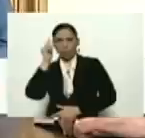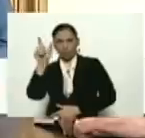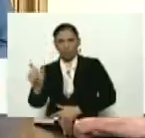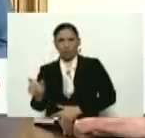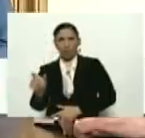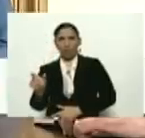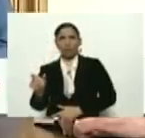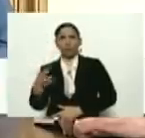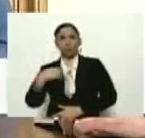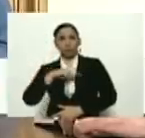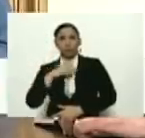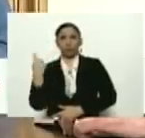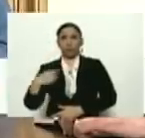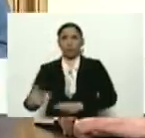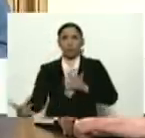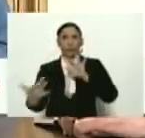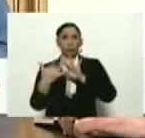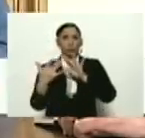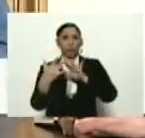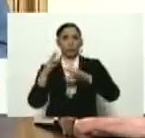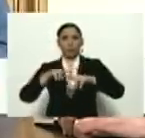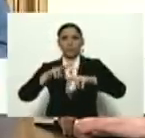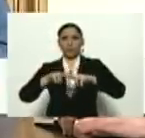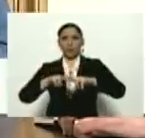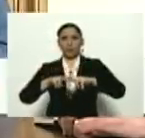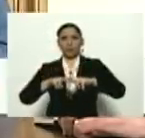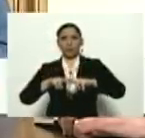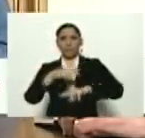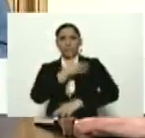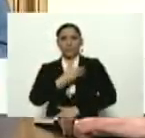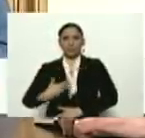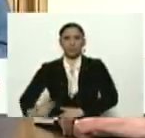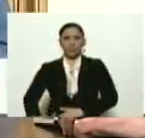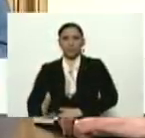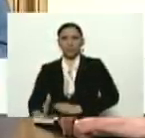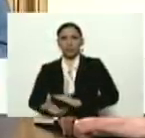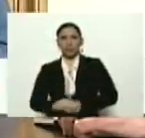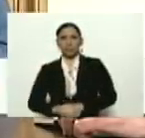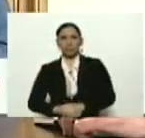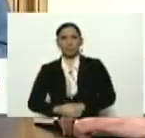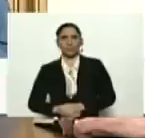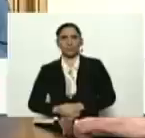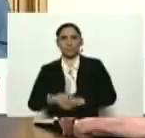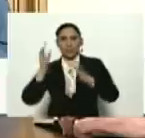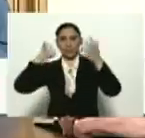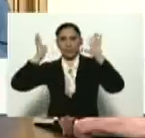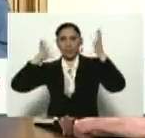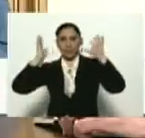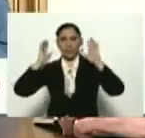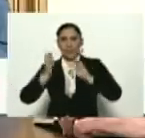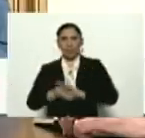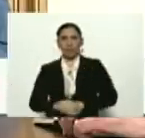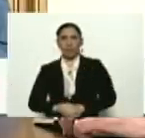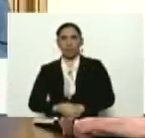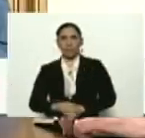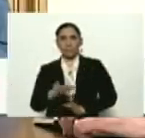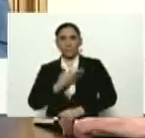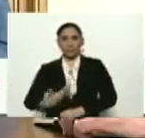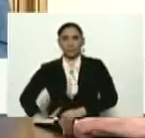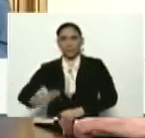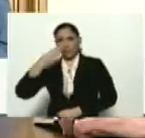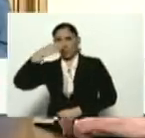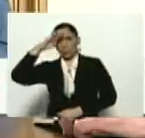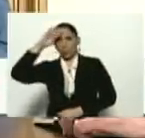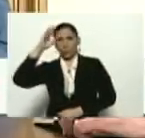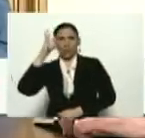desde La Habana, Cuba, a el presidente Miguel Díaz-Canel. Si